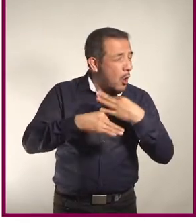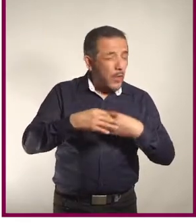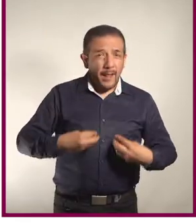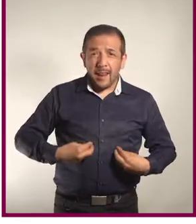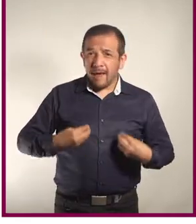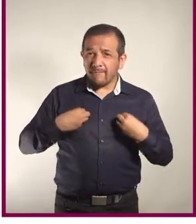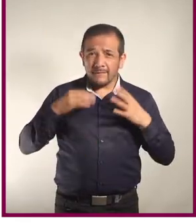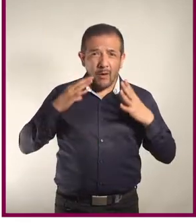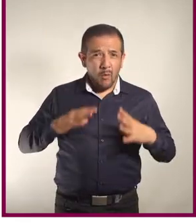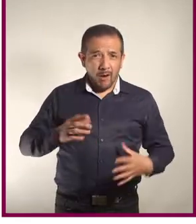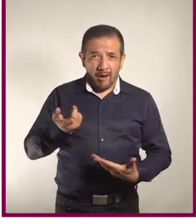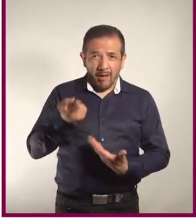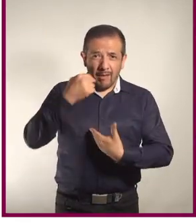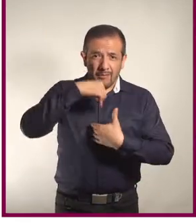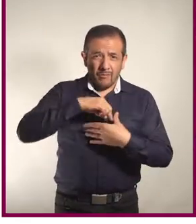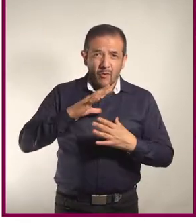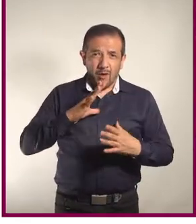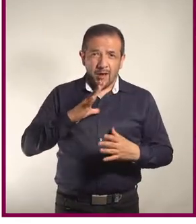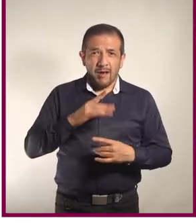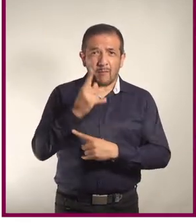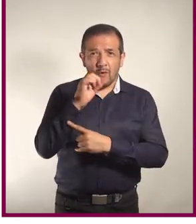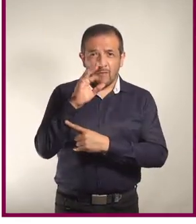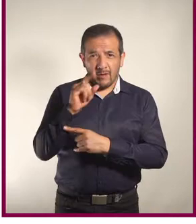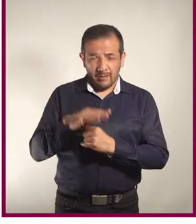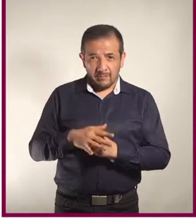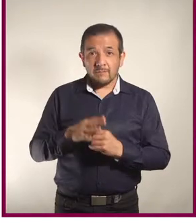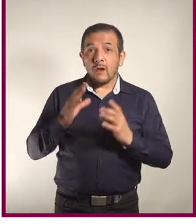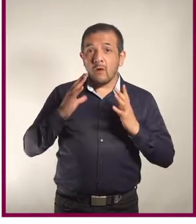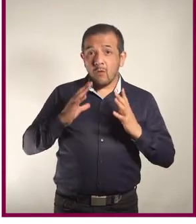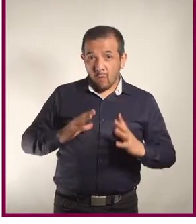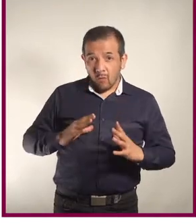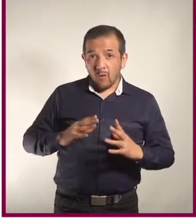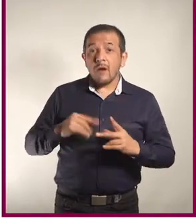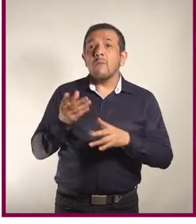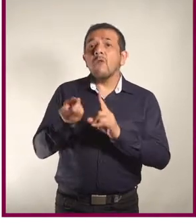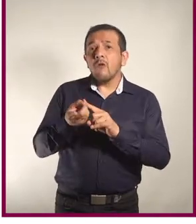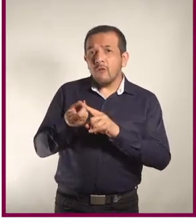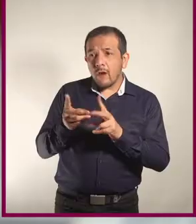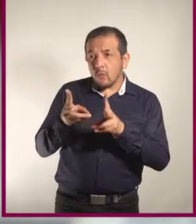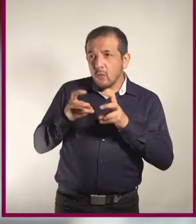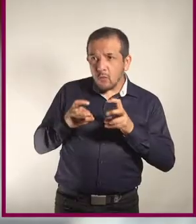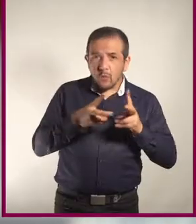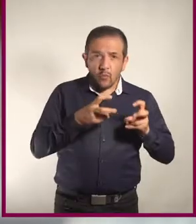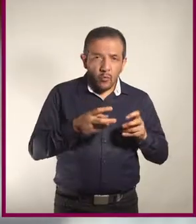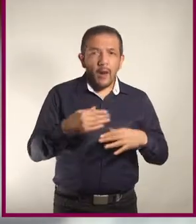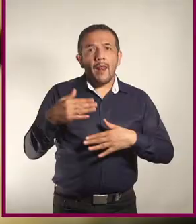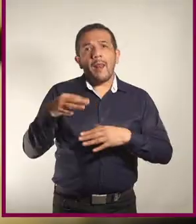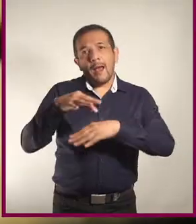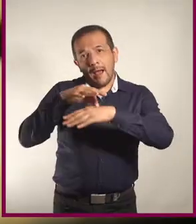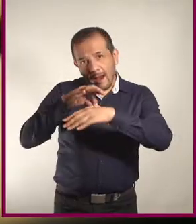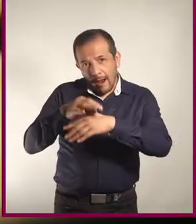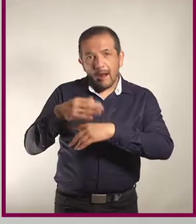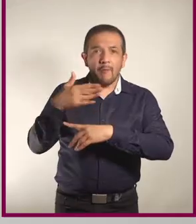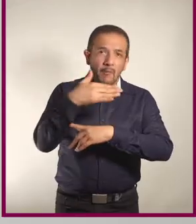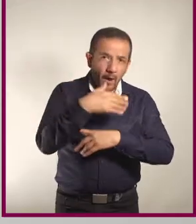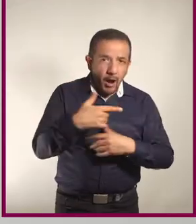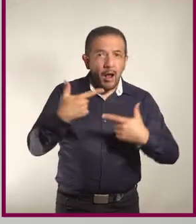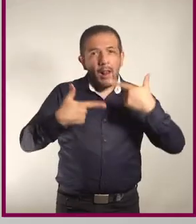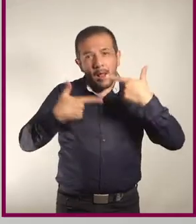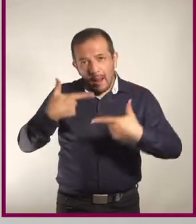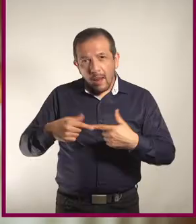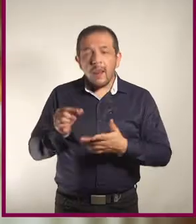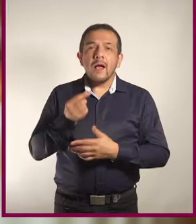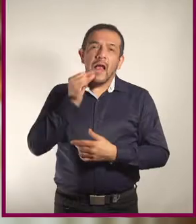los procesos vitales de nuestro cuerpo. Nuestro cuerpo las obtiene de los alimentos que consumimos, la carne, el pescado, los